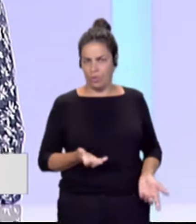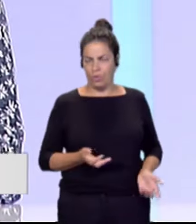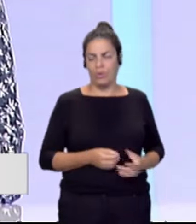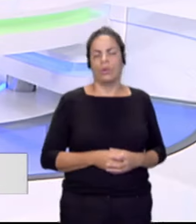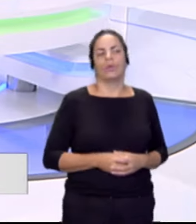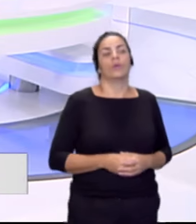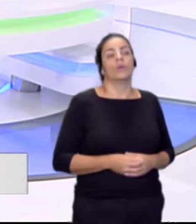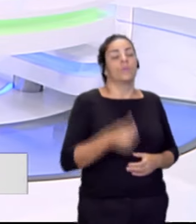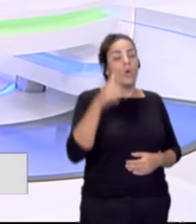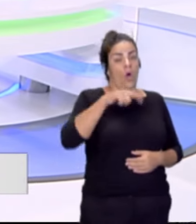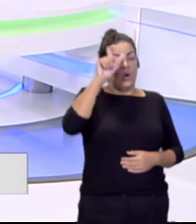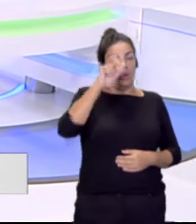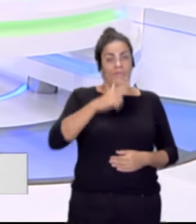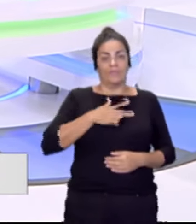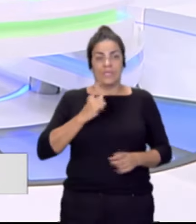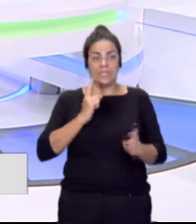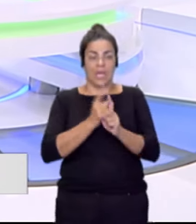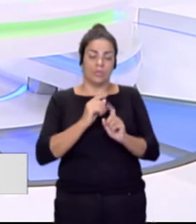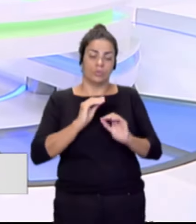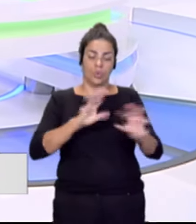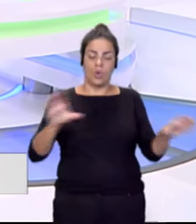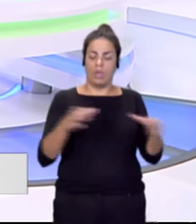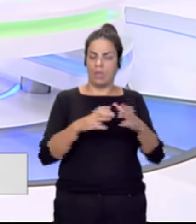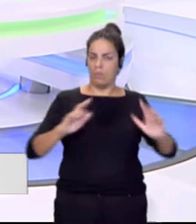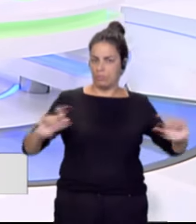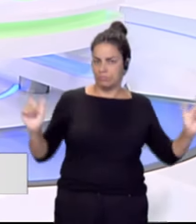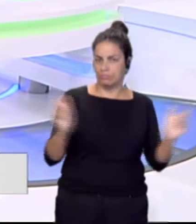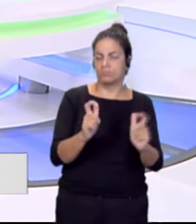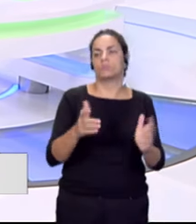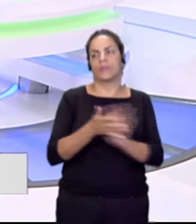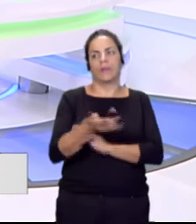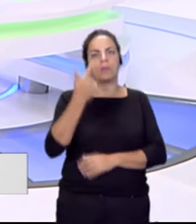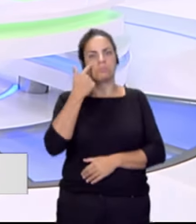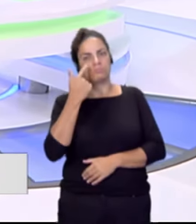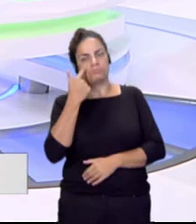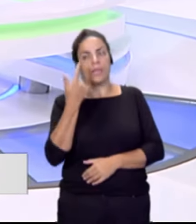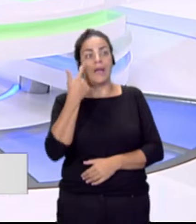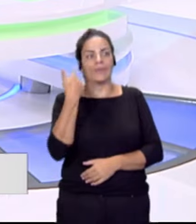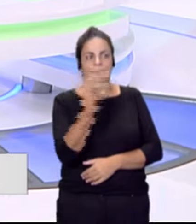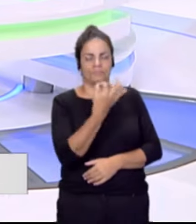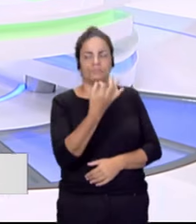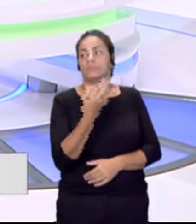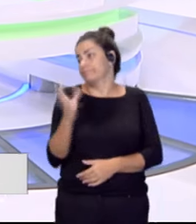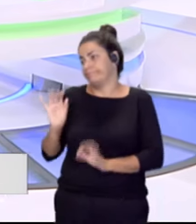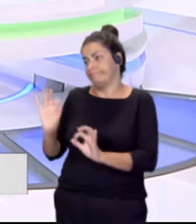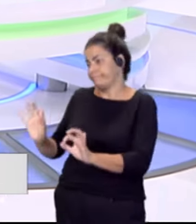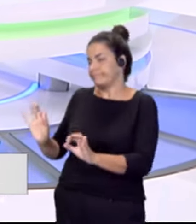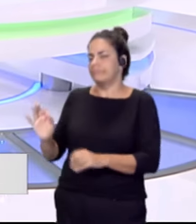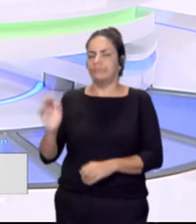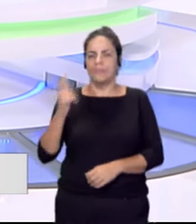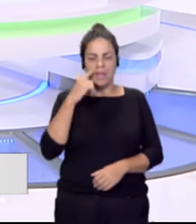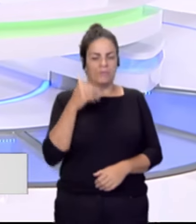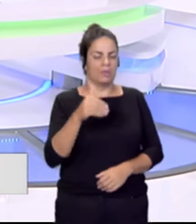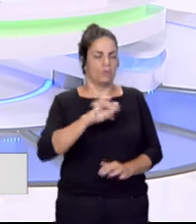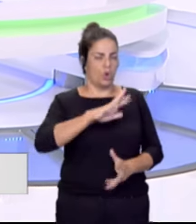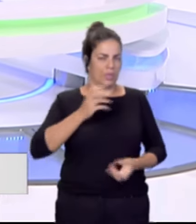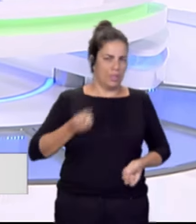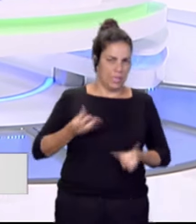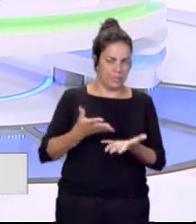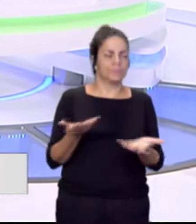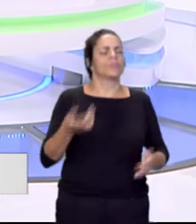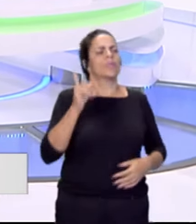fiscal con, digamos, que todo su equipo. Estaremos pendientes a ver qué pasa. No queda otra. ¿Qué titulares nos da en las próximas horas? Por cierto, a ver, Natacha,